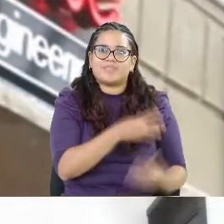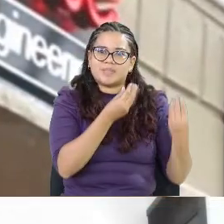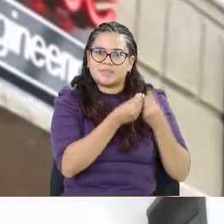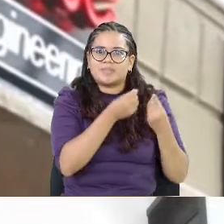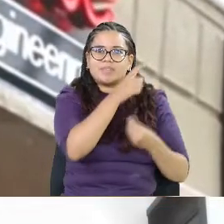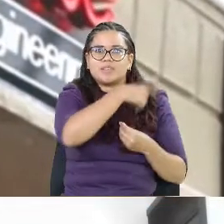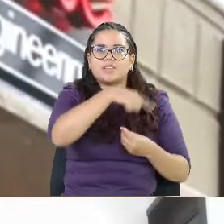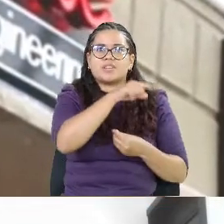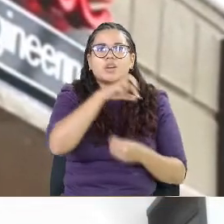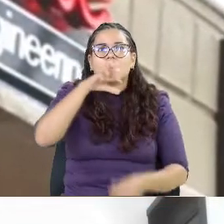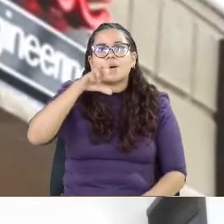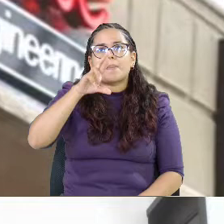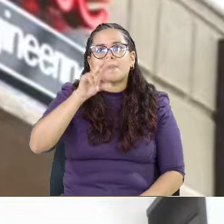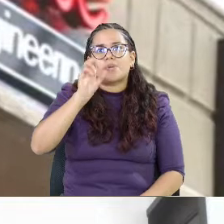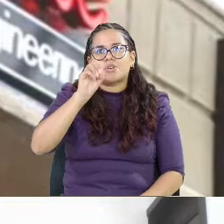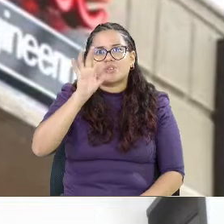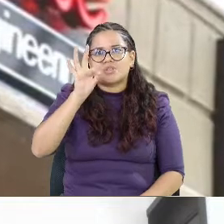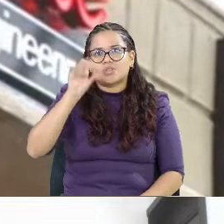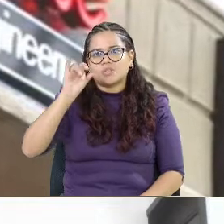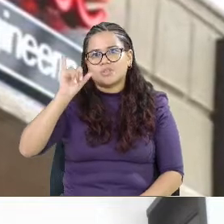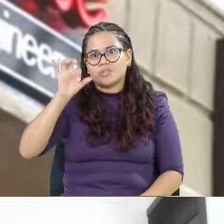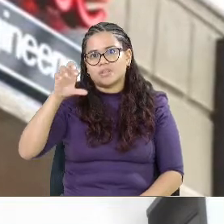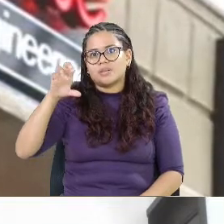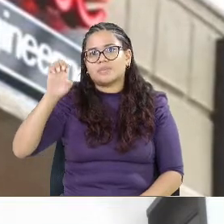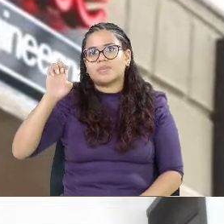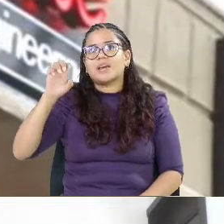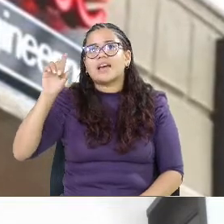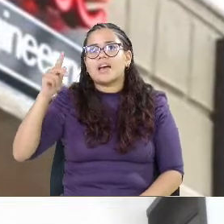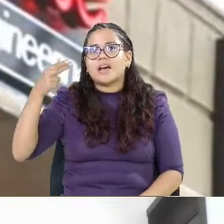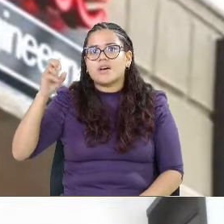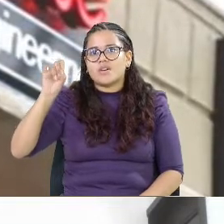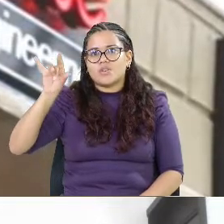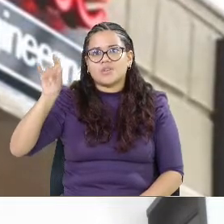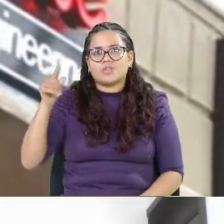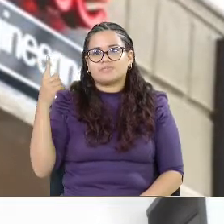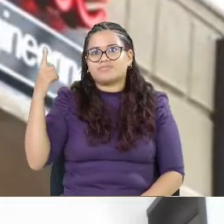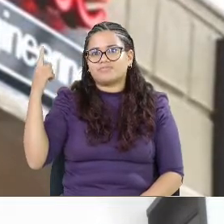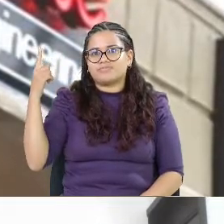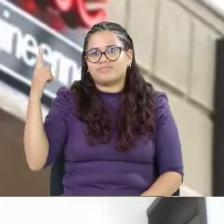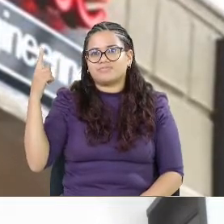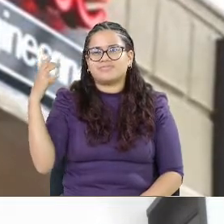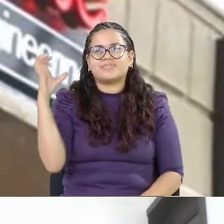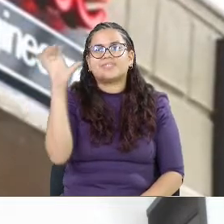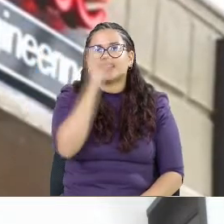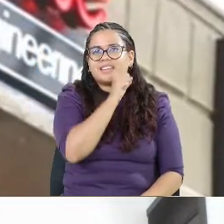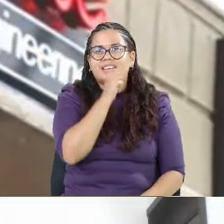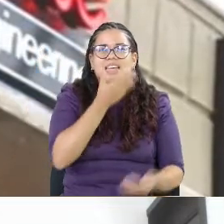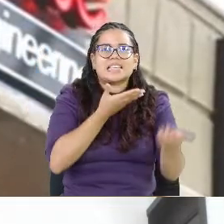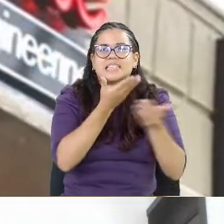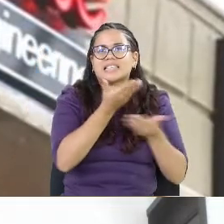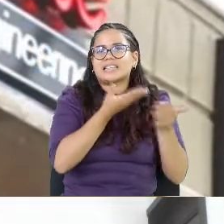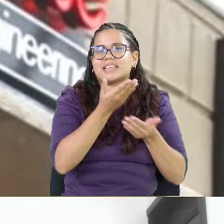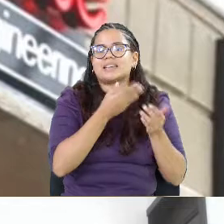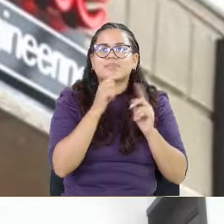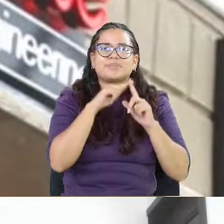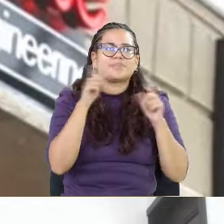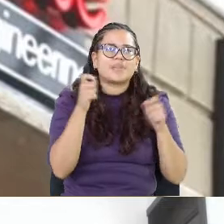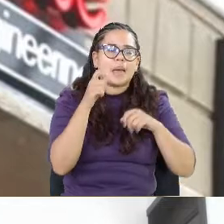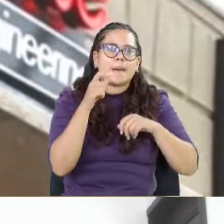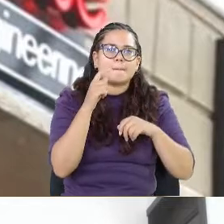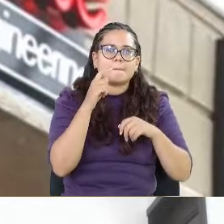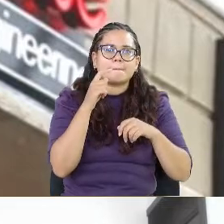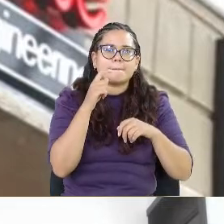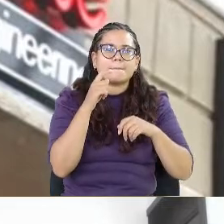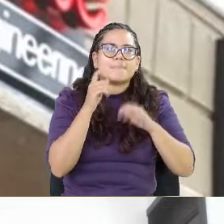Prototype House es una compañía en Miami que presta los servicios de consultoría de eh, la,